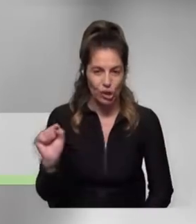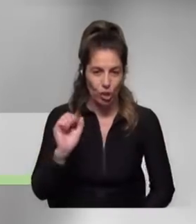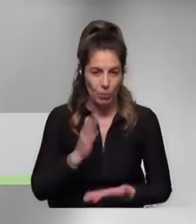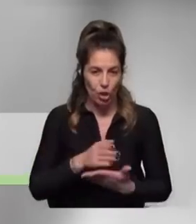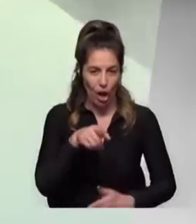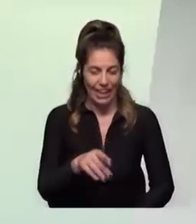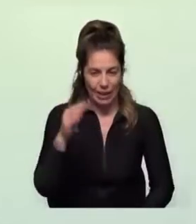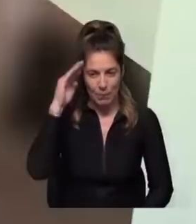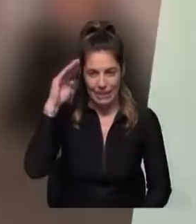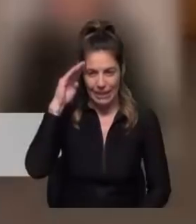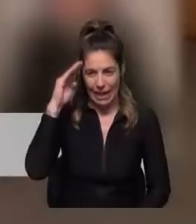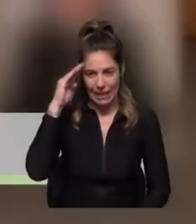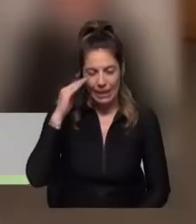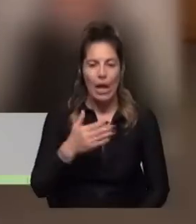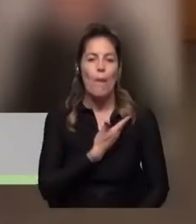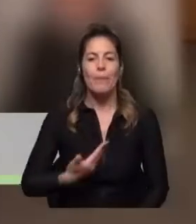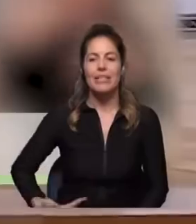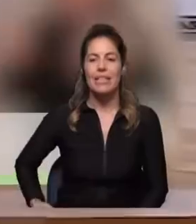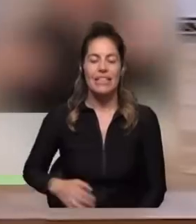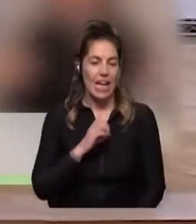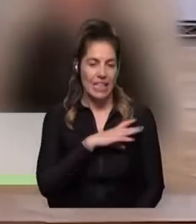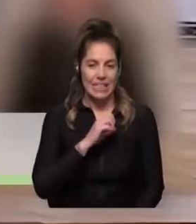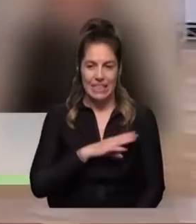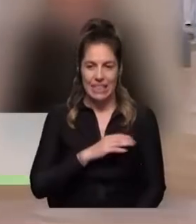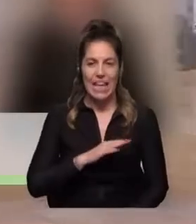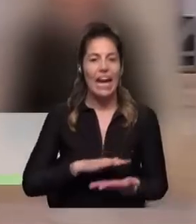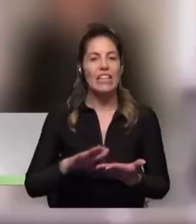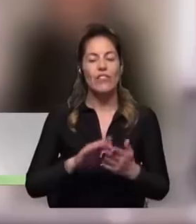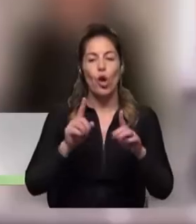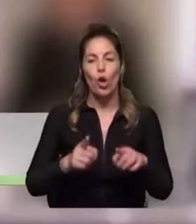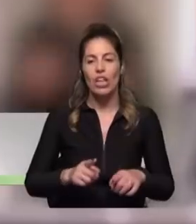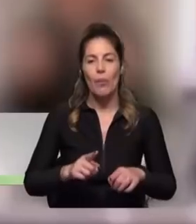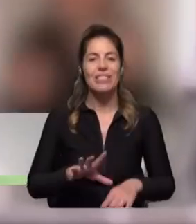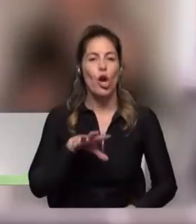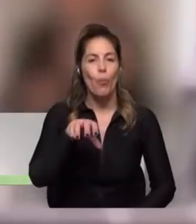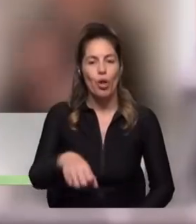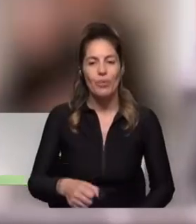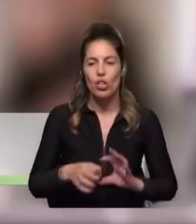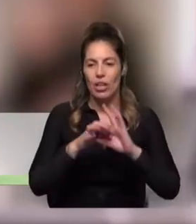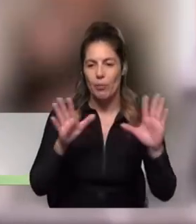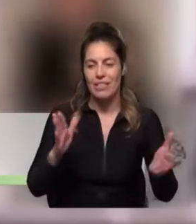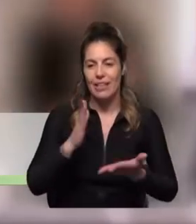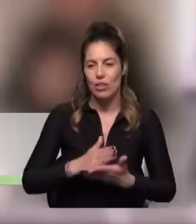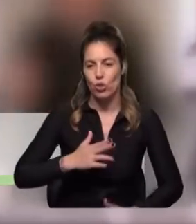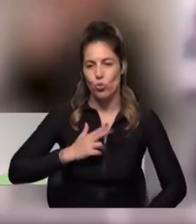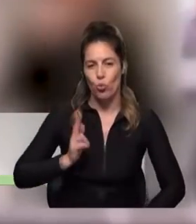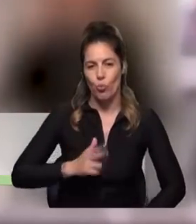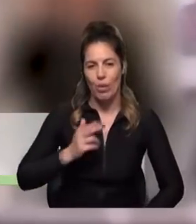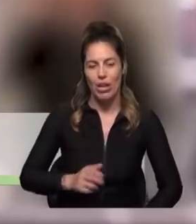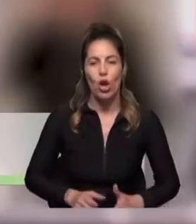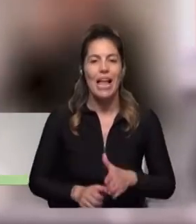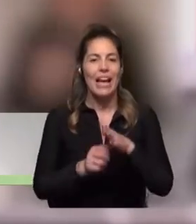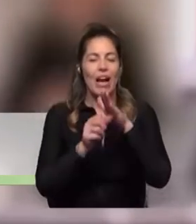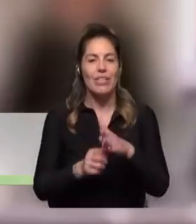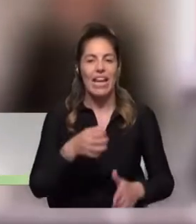le imputaron a este militar el presidente de Chile Gabriel boric ratificó este lunes su compromiso con la democracia y los Derechos Humanos al encabezar el acto